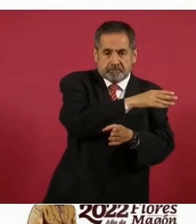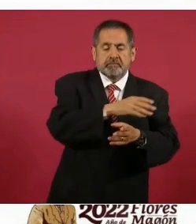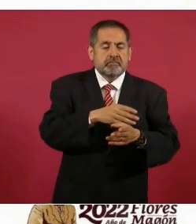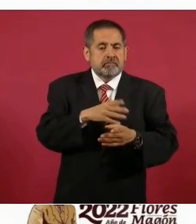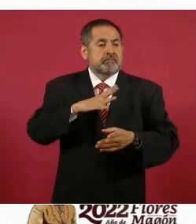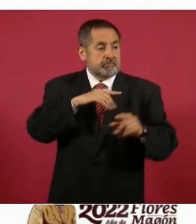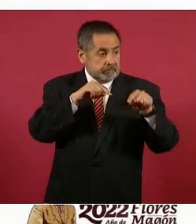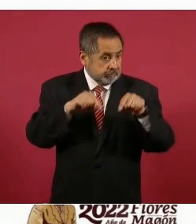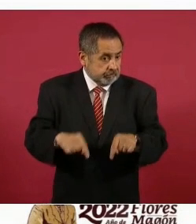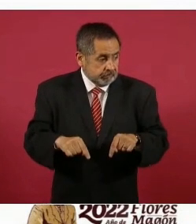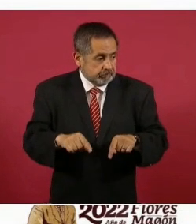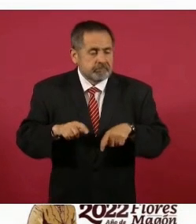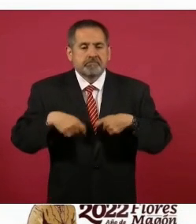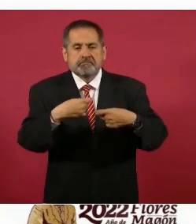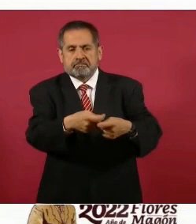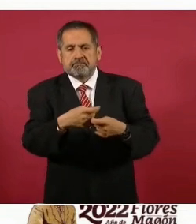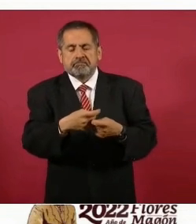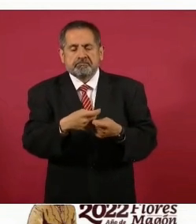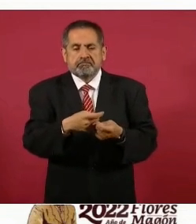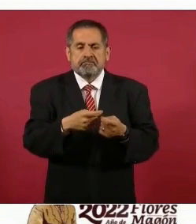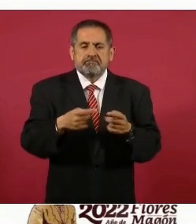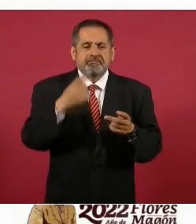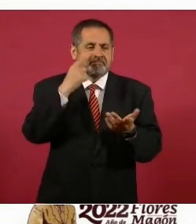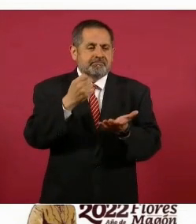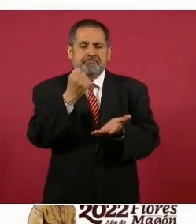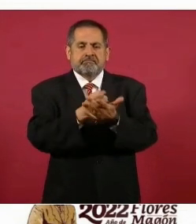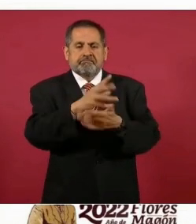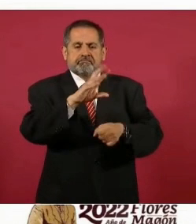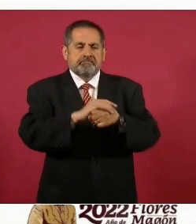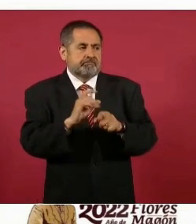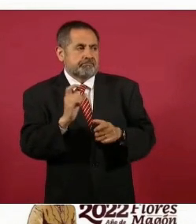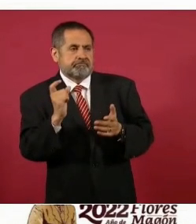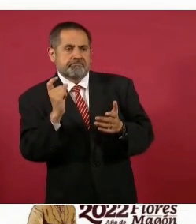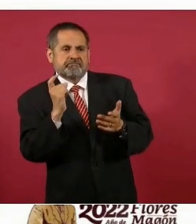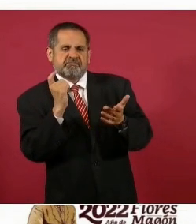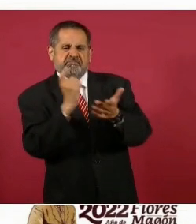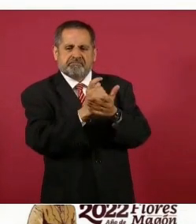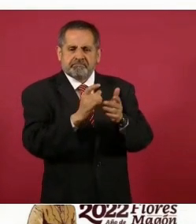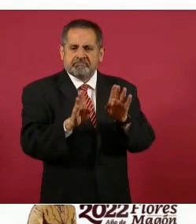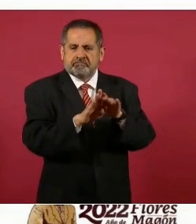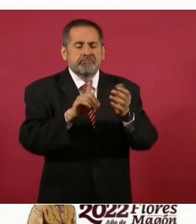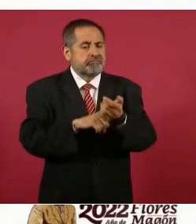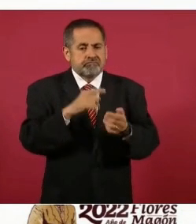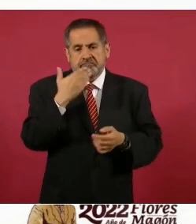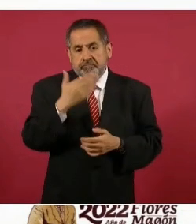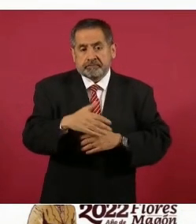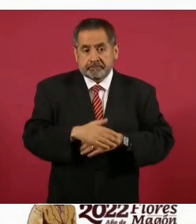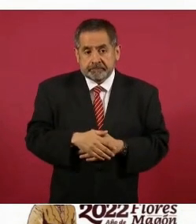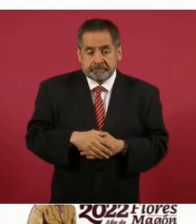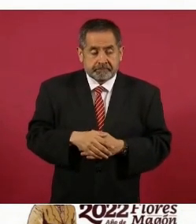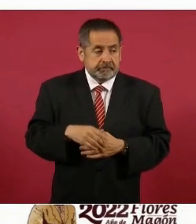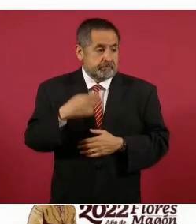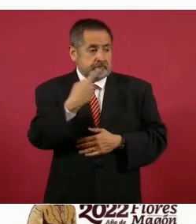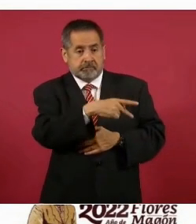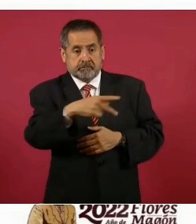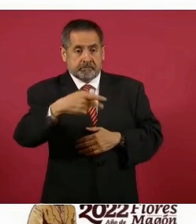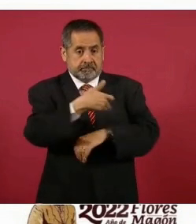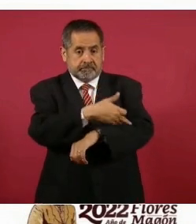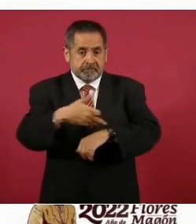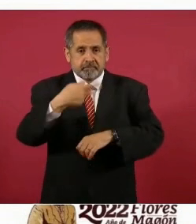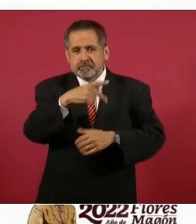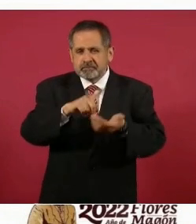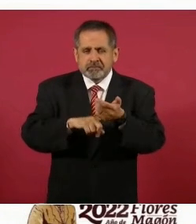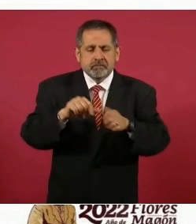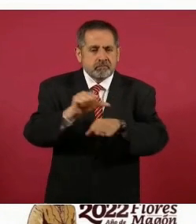tres objetivos dar certeza jurídica y patrimonial a las familias en la propiedad de